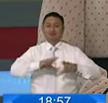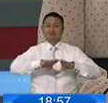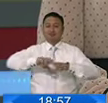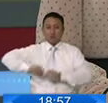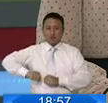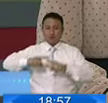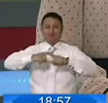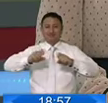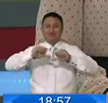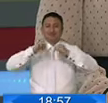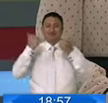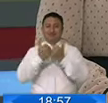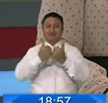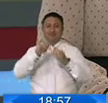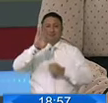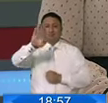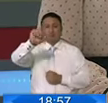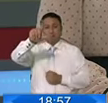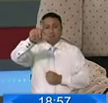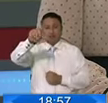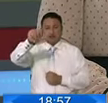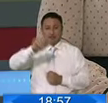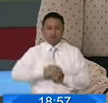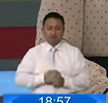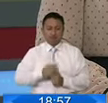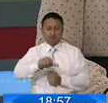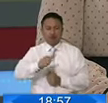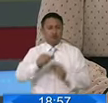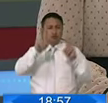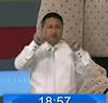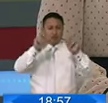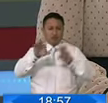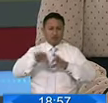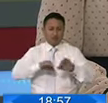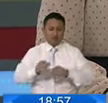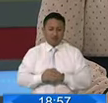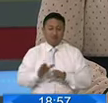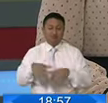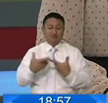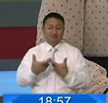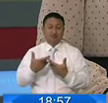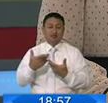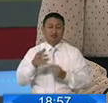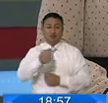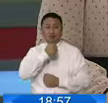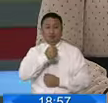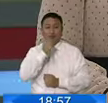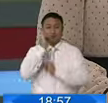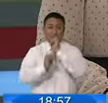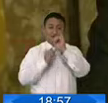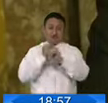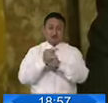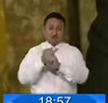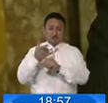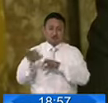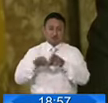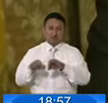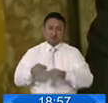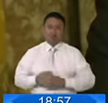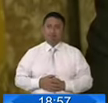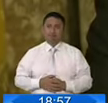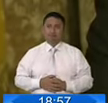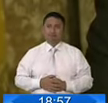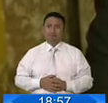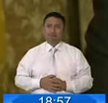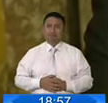fernando balda además se refirió a otros temas en un conversatorio con la prensa internacional yo creo que el